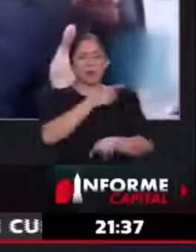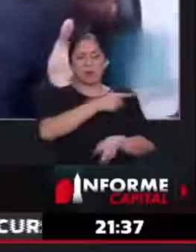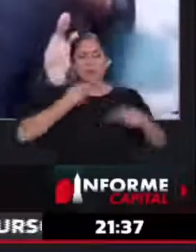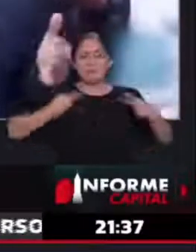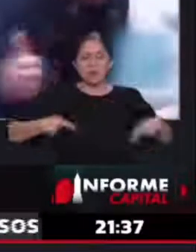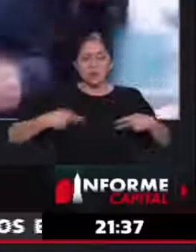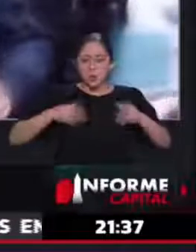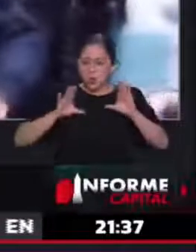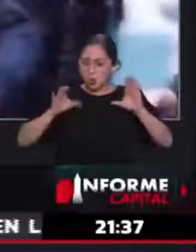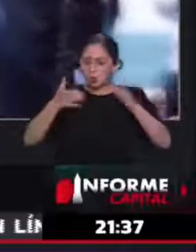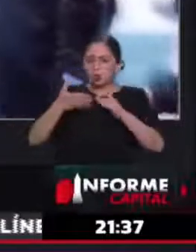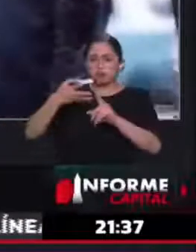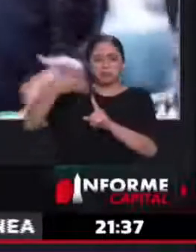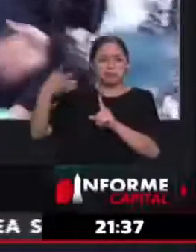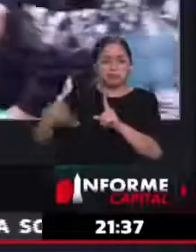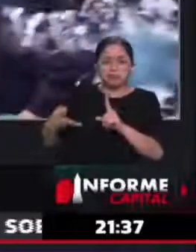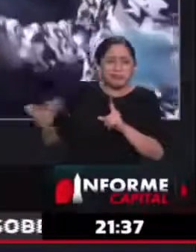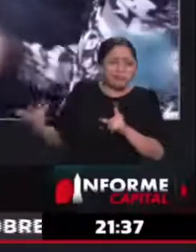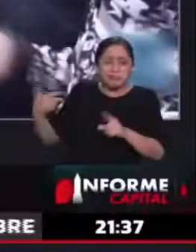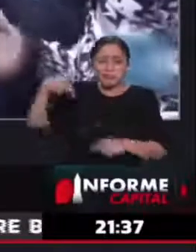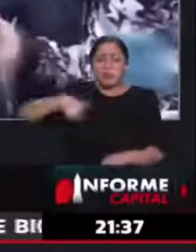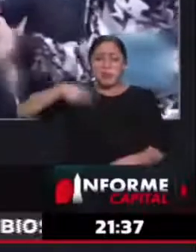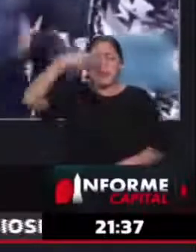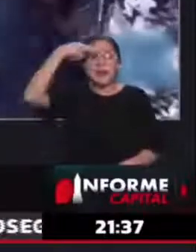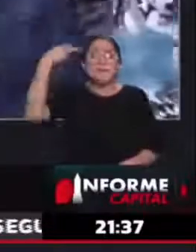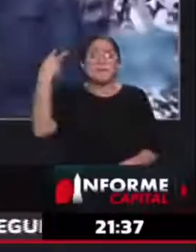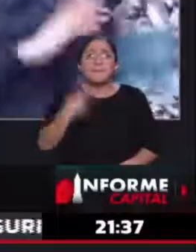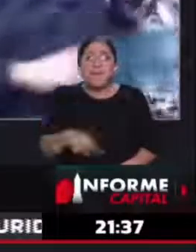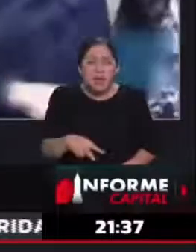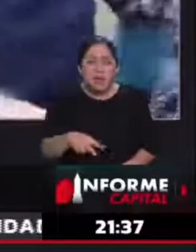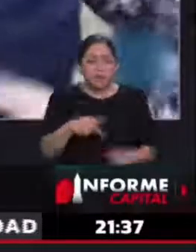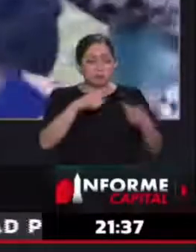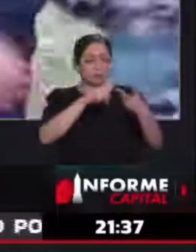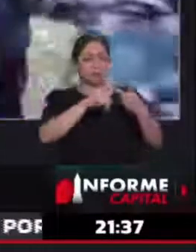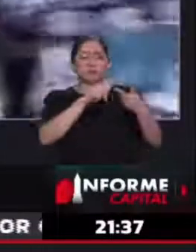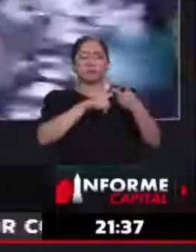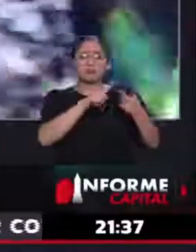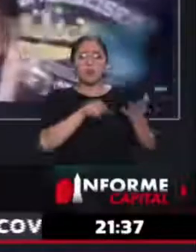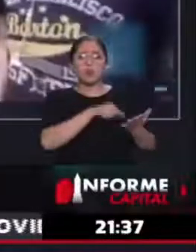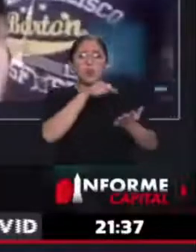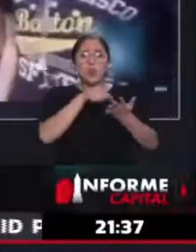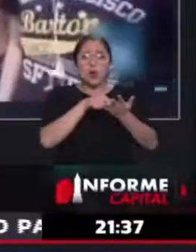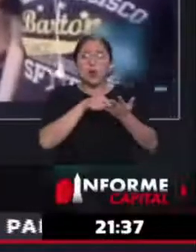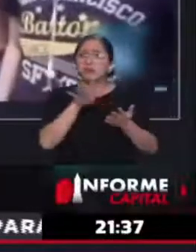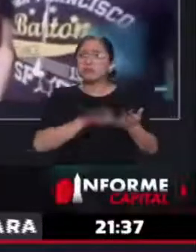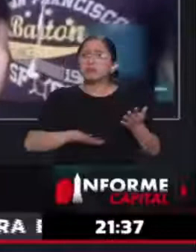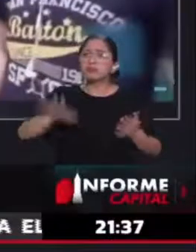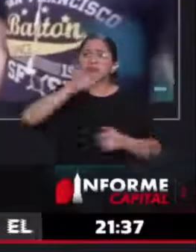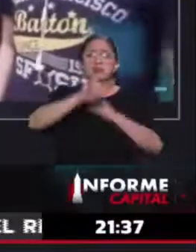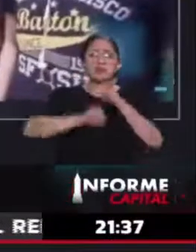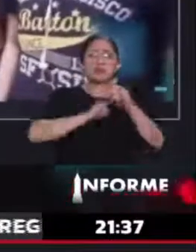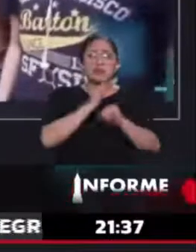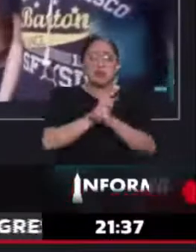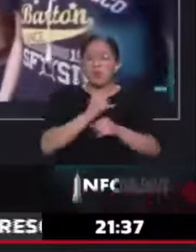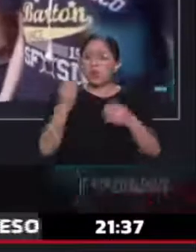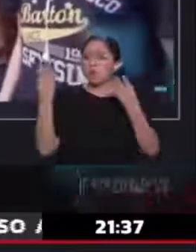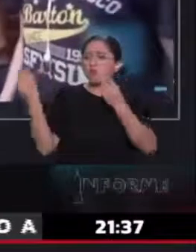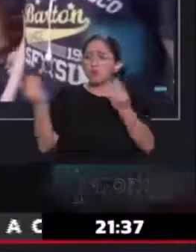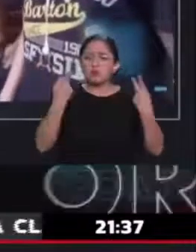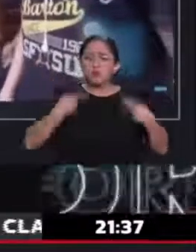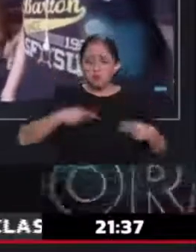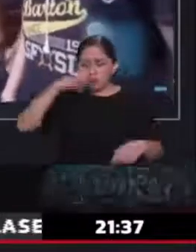México todavía sigue en el segundo lugar a nivel internacional de crímenes de odio. Esto ha sido nombrado por